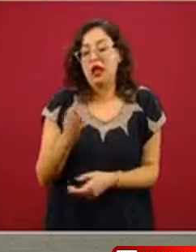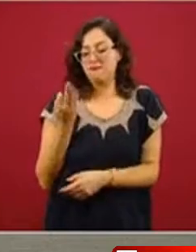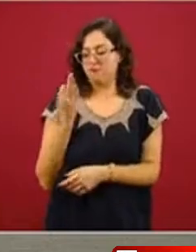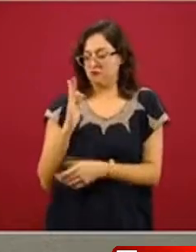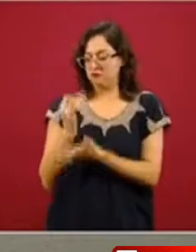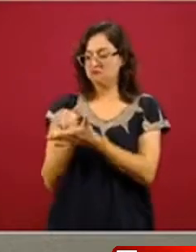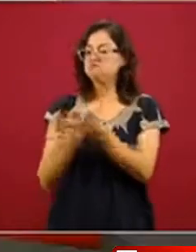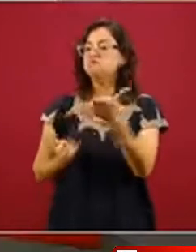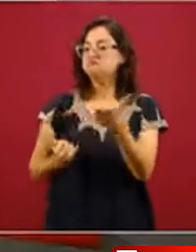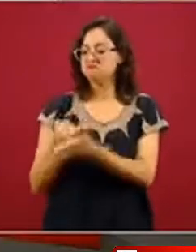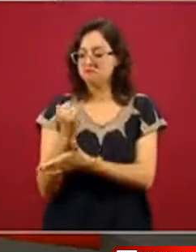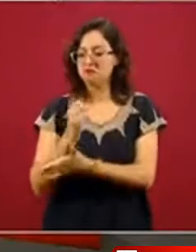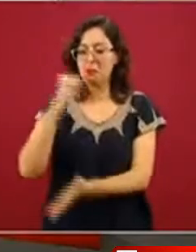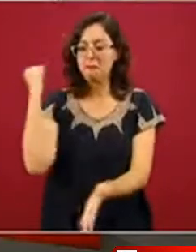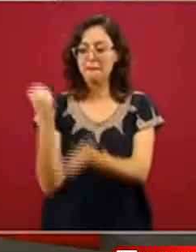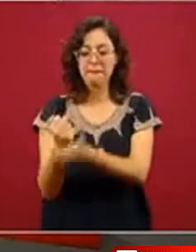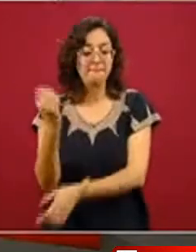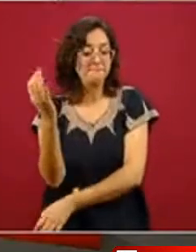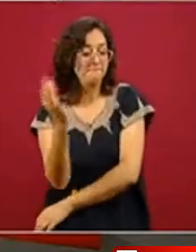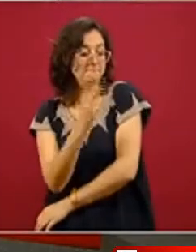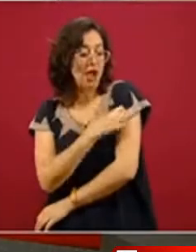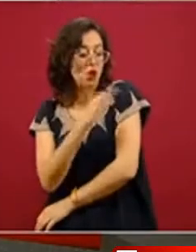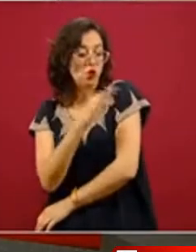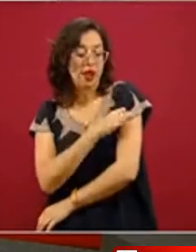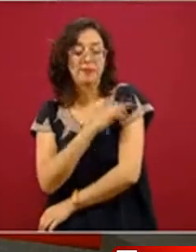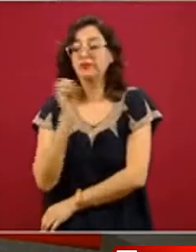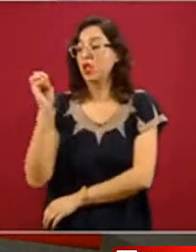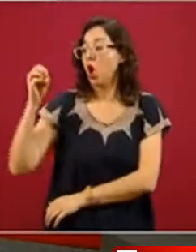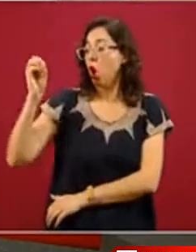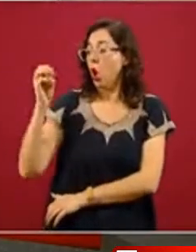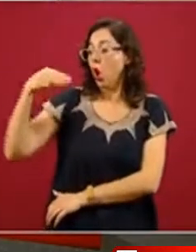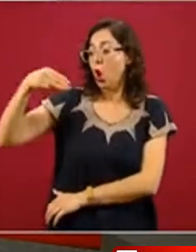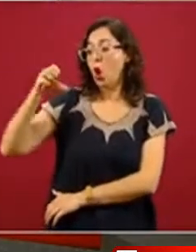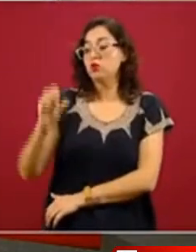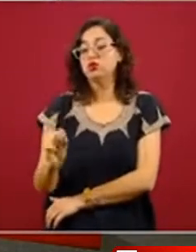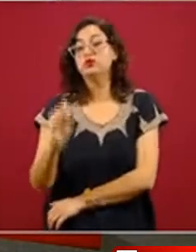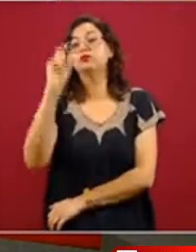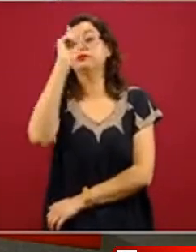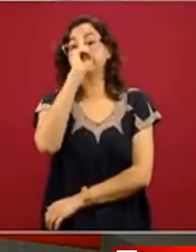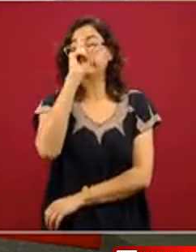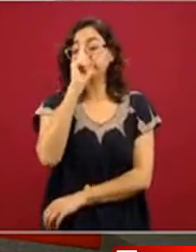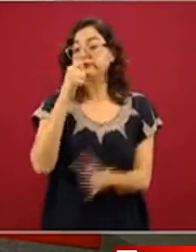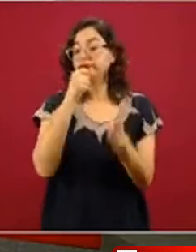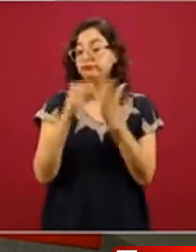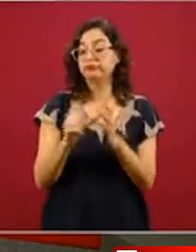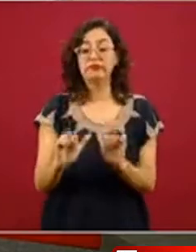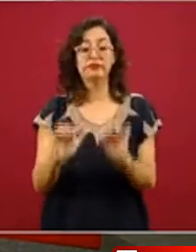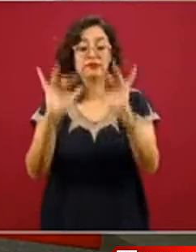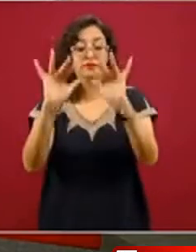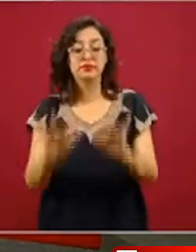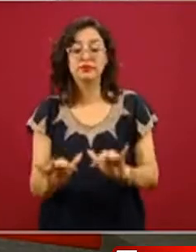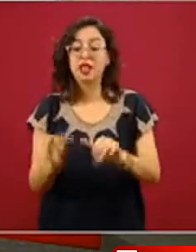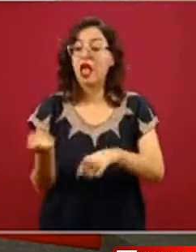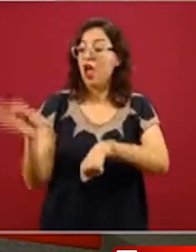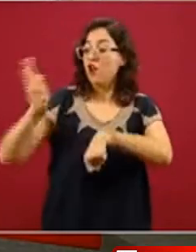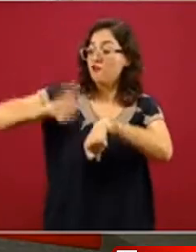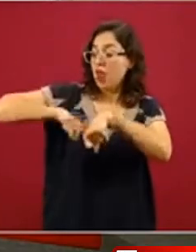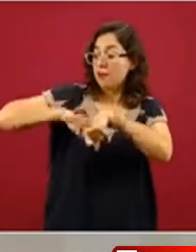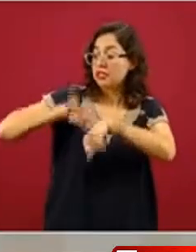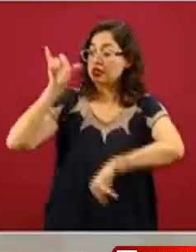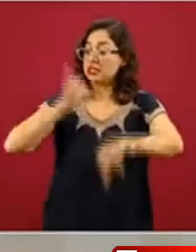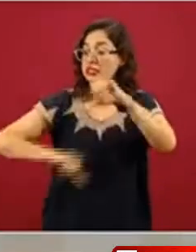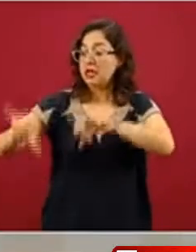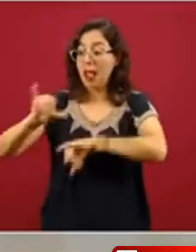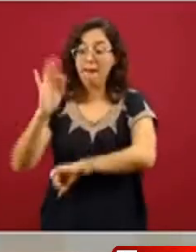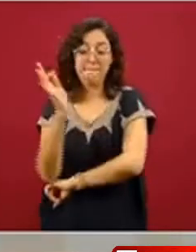esa decisión, la Organización Mundial de la Salud establece una recomendación para que las compañías fabricantes de